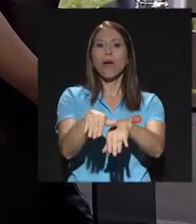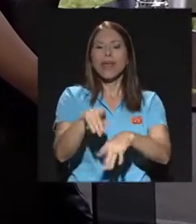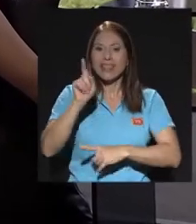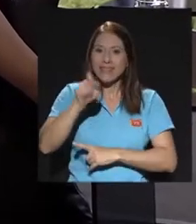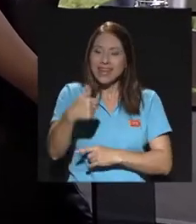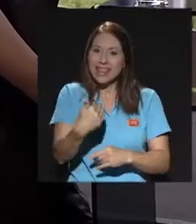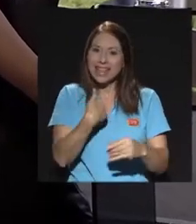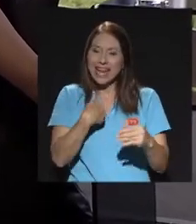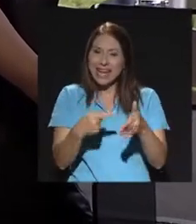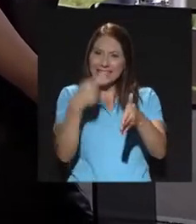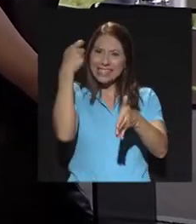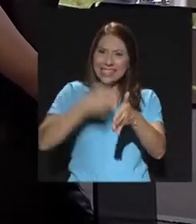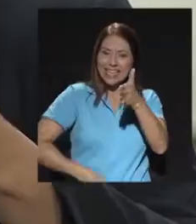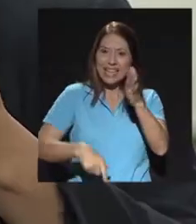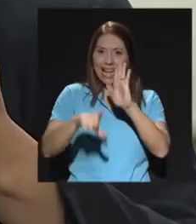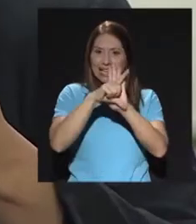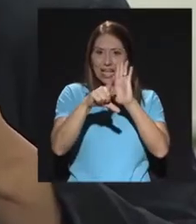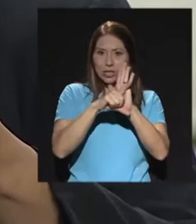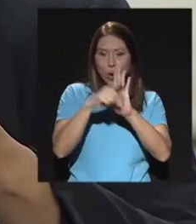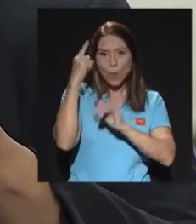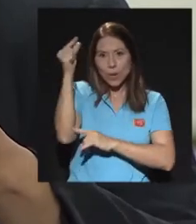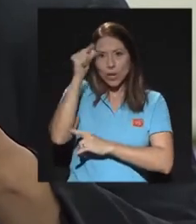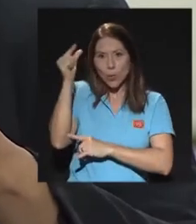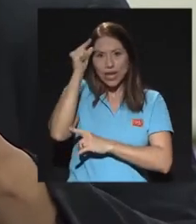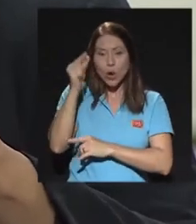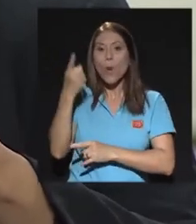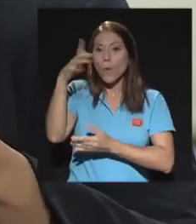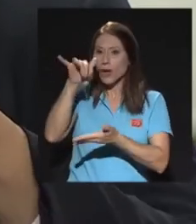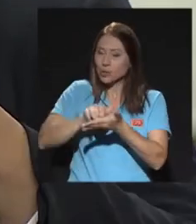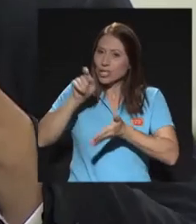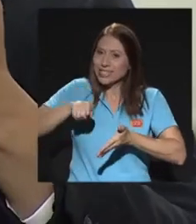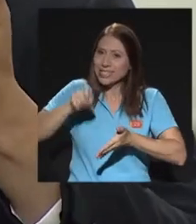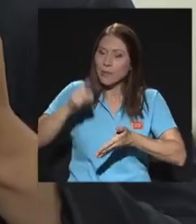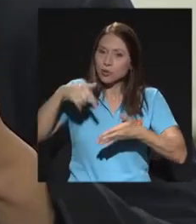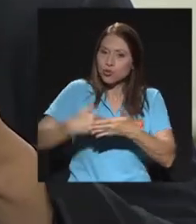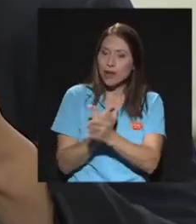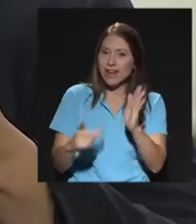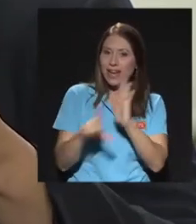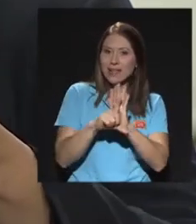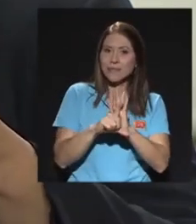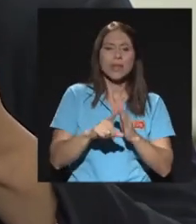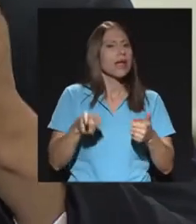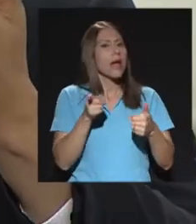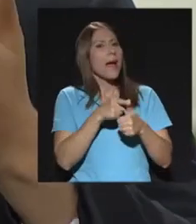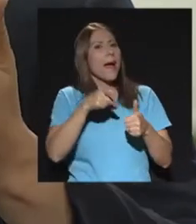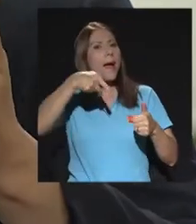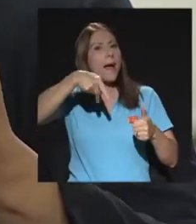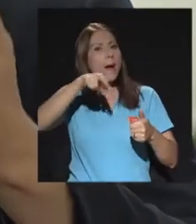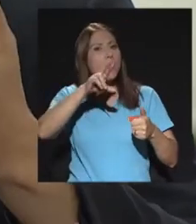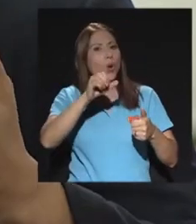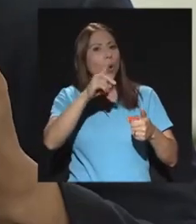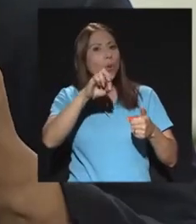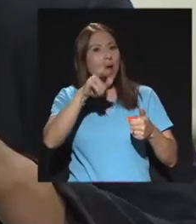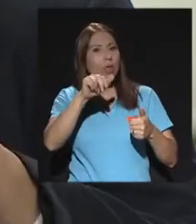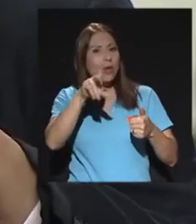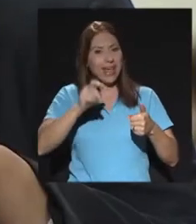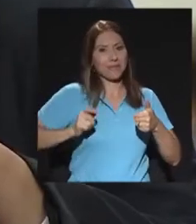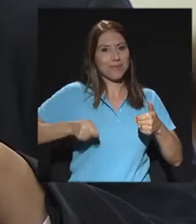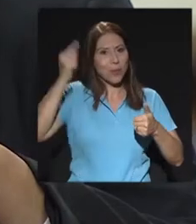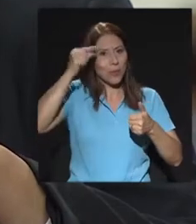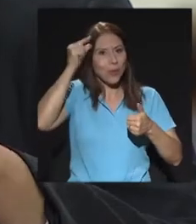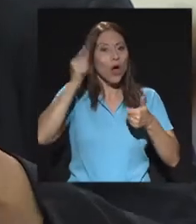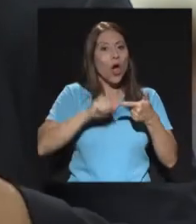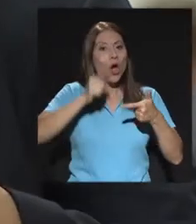legislación por parte del Estado. Don Antonio, en ese sentido, es la necesidad de una ley. Don Antonio, Procuraduría, Contraloría, SUTEL, y